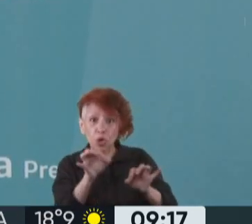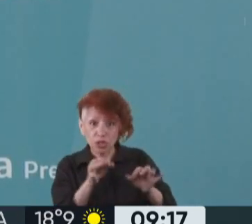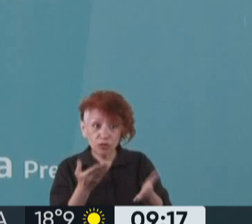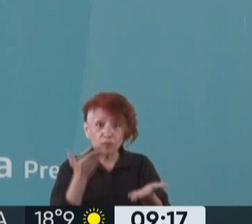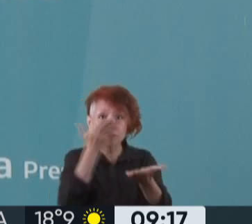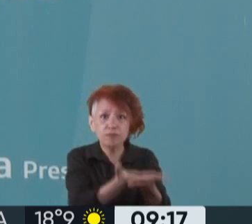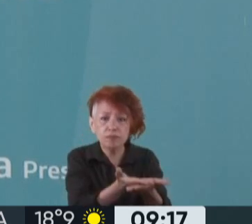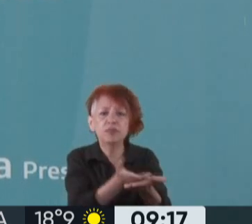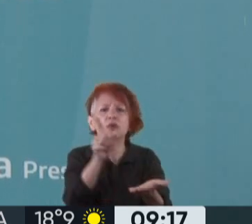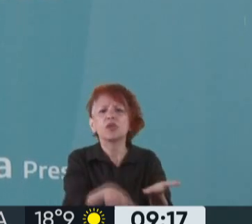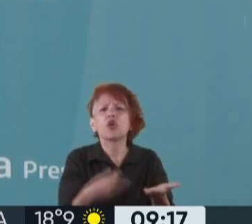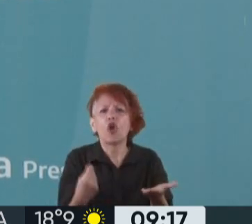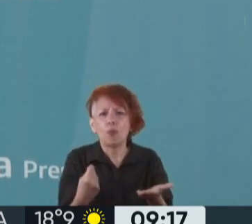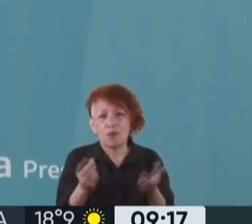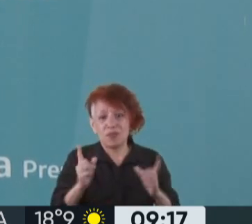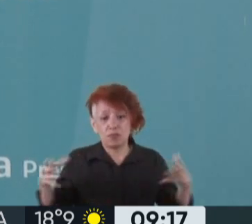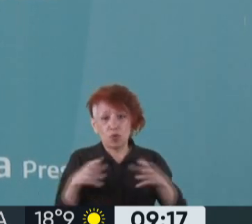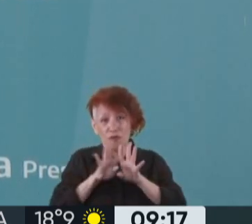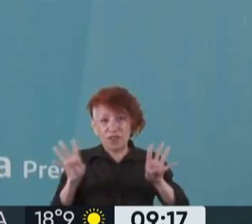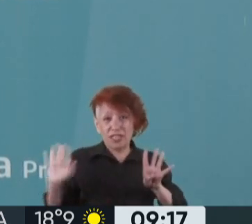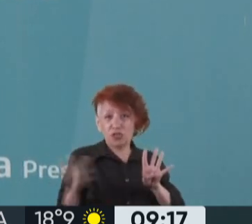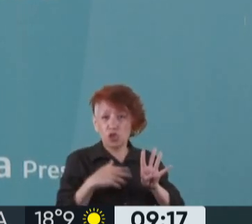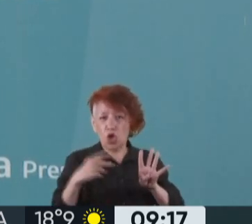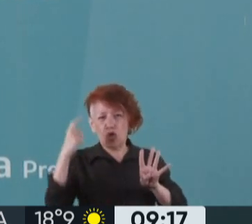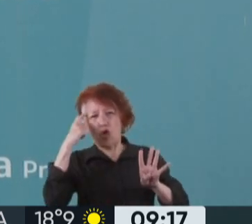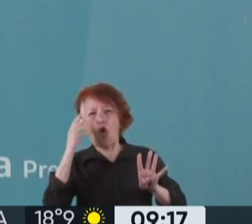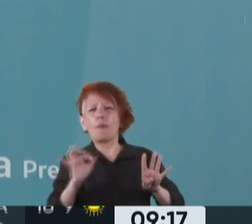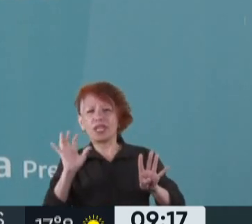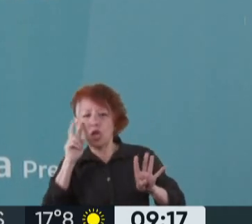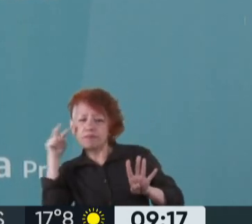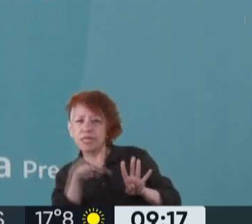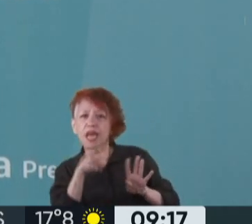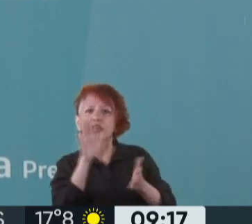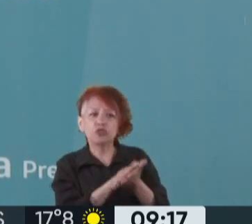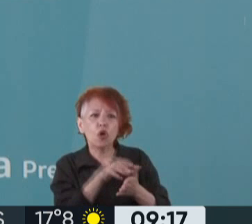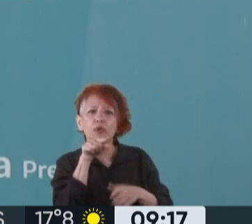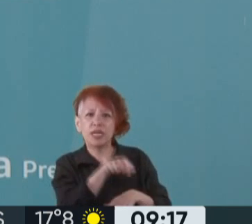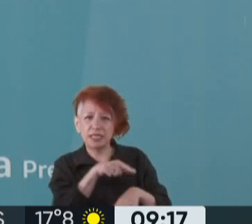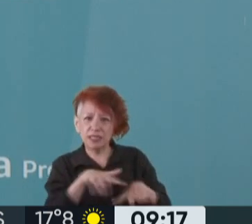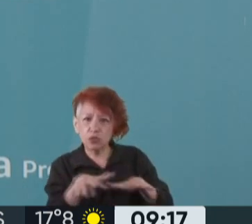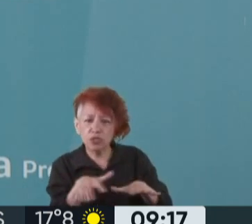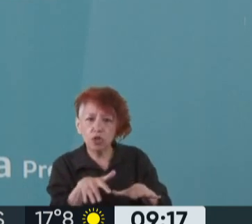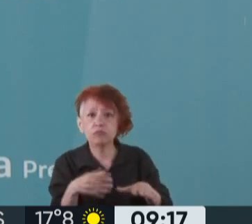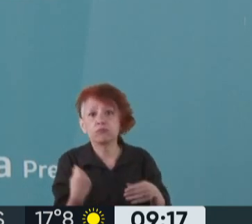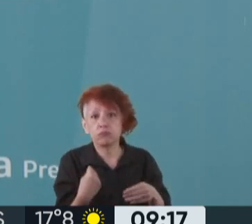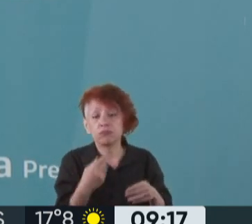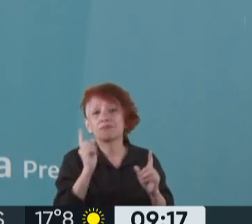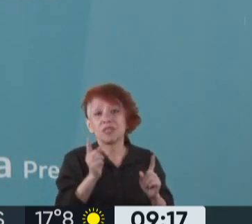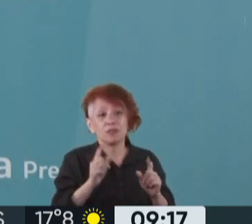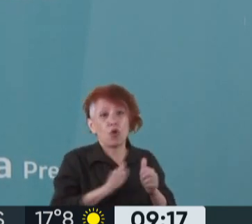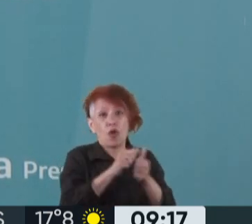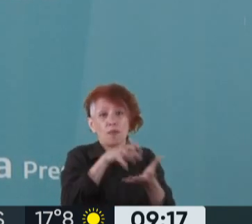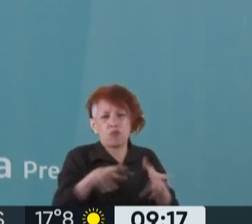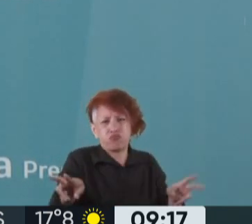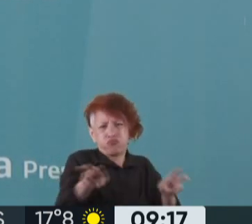con la mirada que tiene el Frente de Todos con respecto a esta situación, con respecto efectivamente a qué hacer con la renta extraordinaria y los